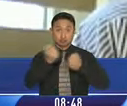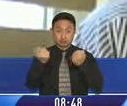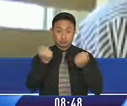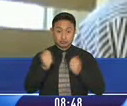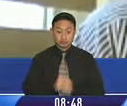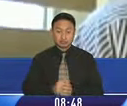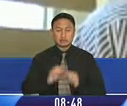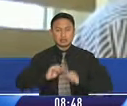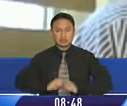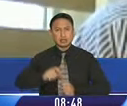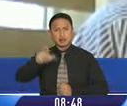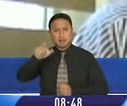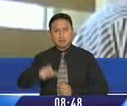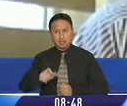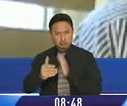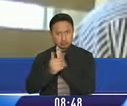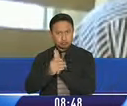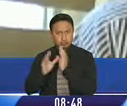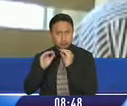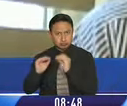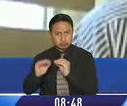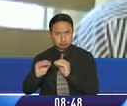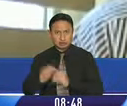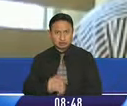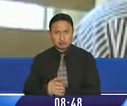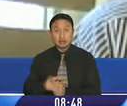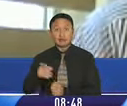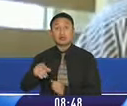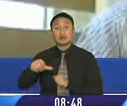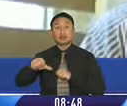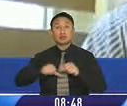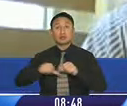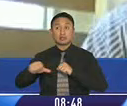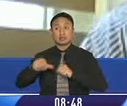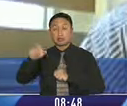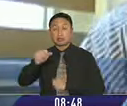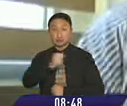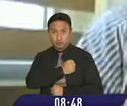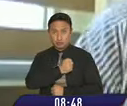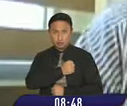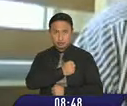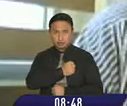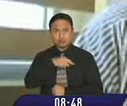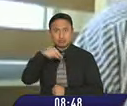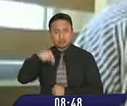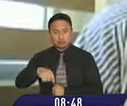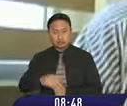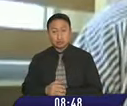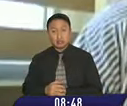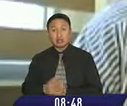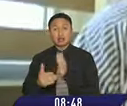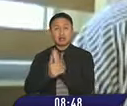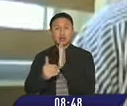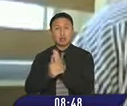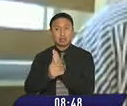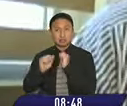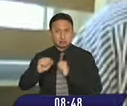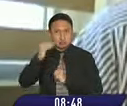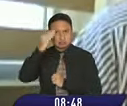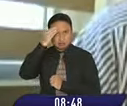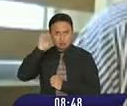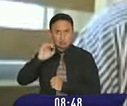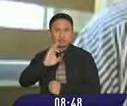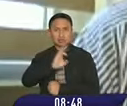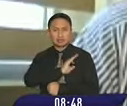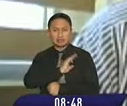realizamos capacitaciones en donde pues, el administrado, el dueño de estos establecimientos pueda capacitarse y pueda tener conocimiento